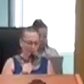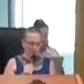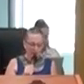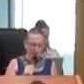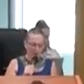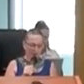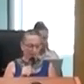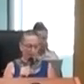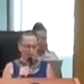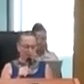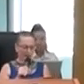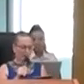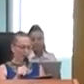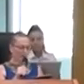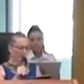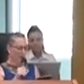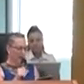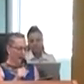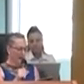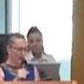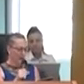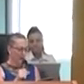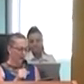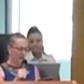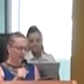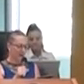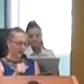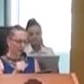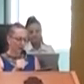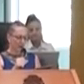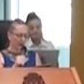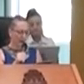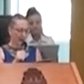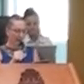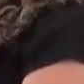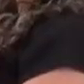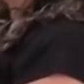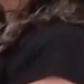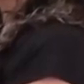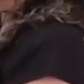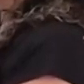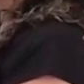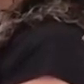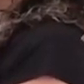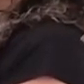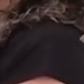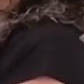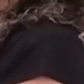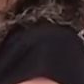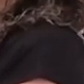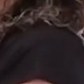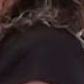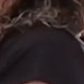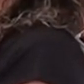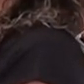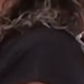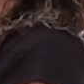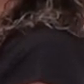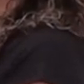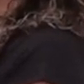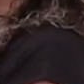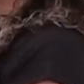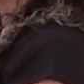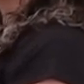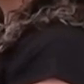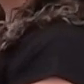con el fin de aumentar la cantidad de estudiantes que participan el programa de Educación Dual el diputado general leño